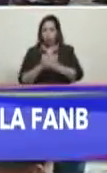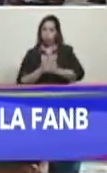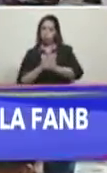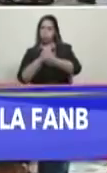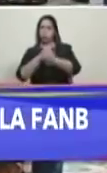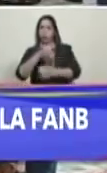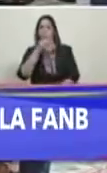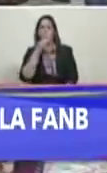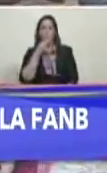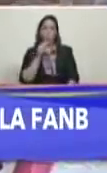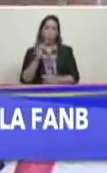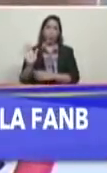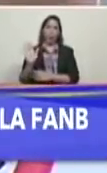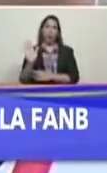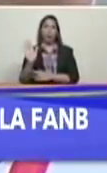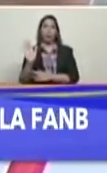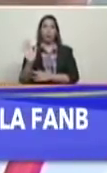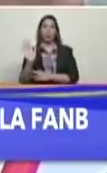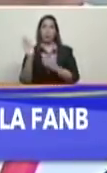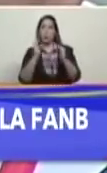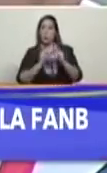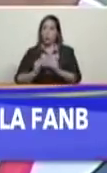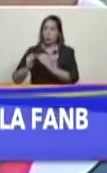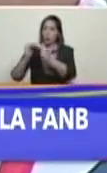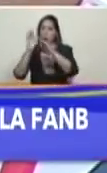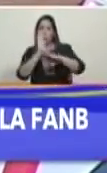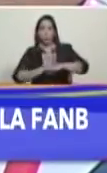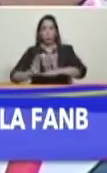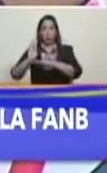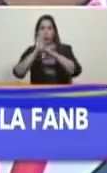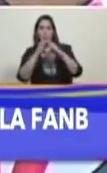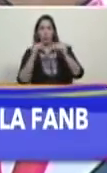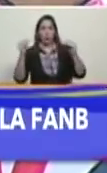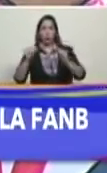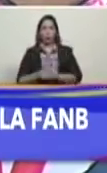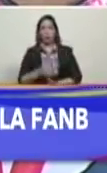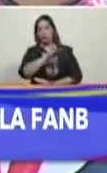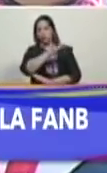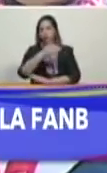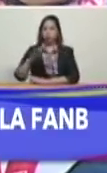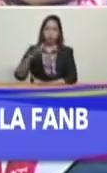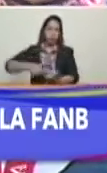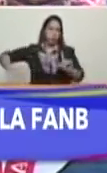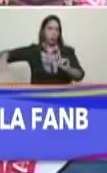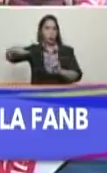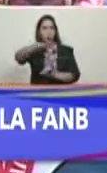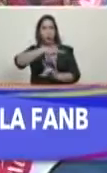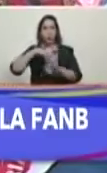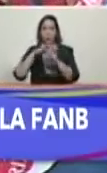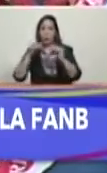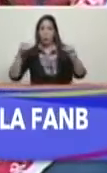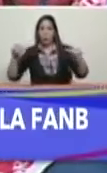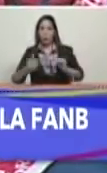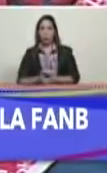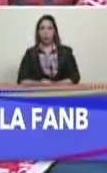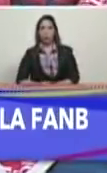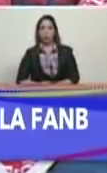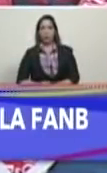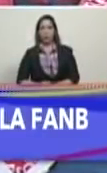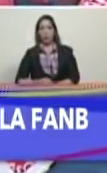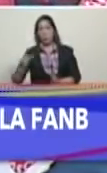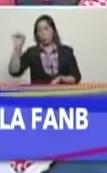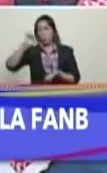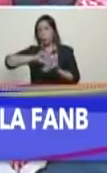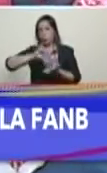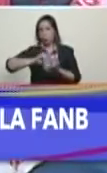jurado amparar al obrero, el hogar, el Estado, las fronteras, las costas, los llanos, las sierras, campos, ciudades,